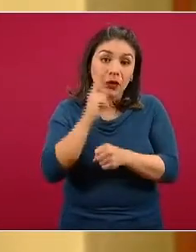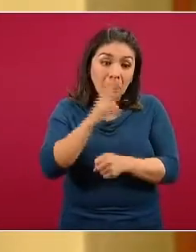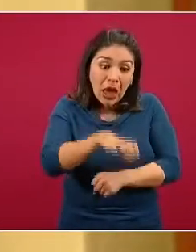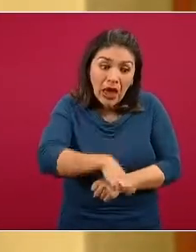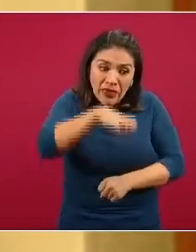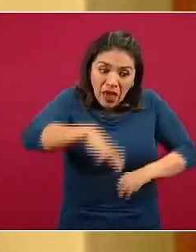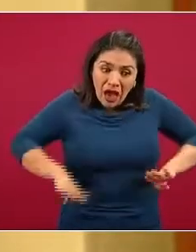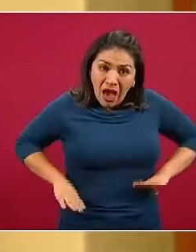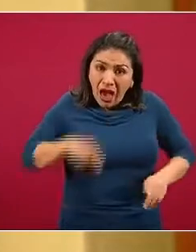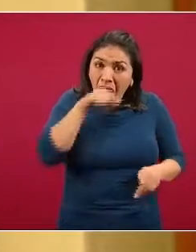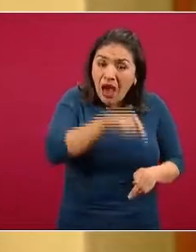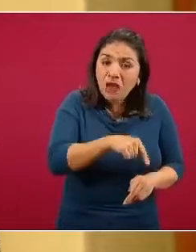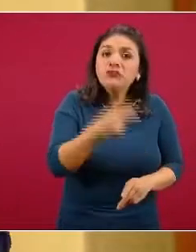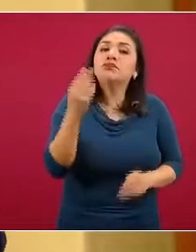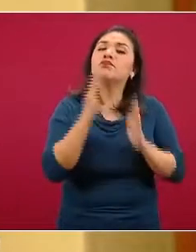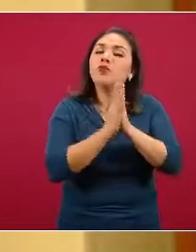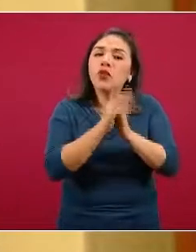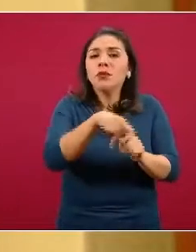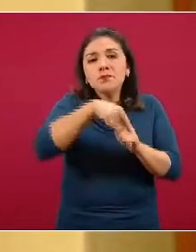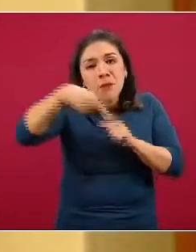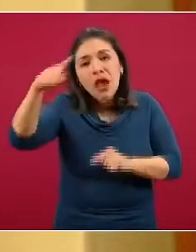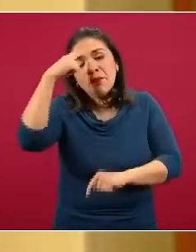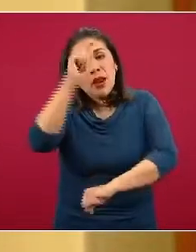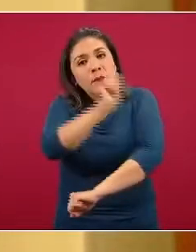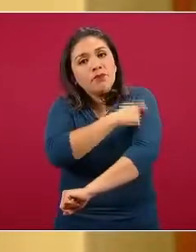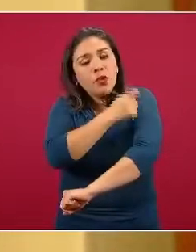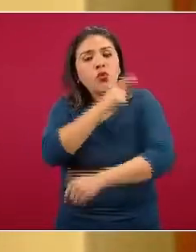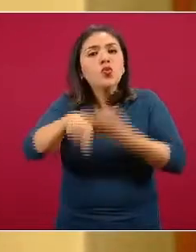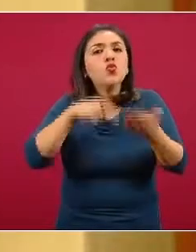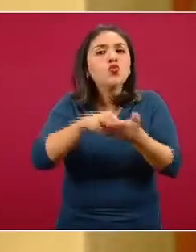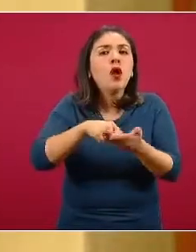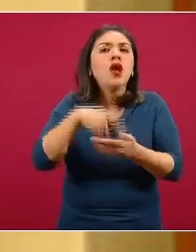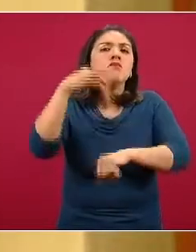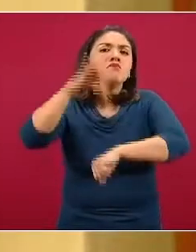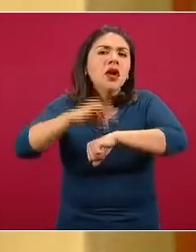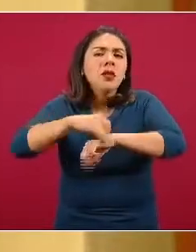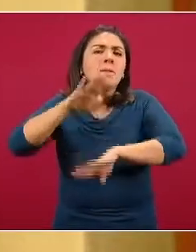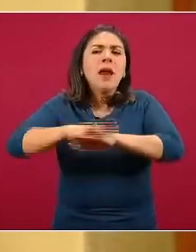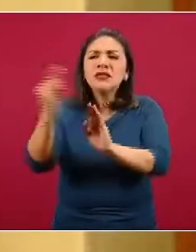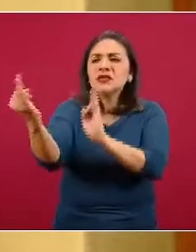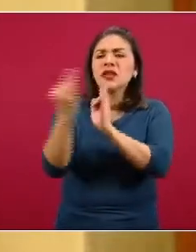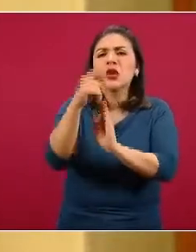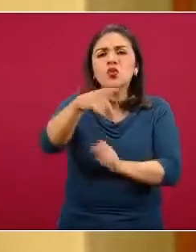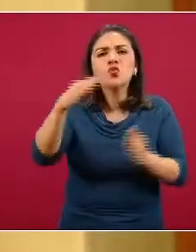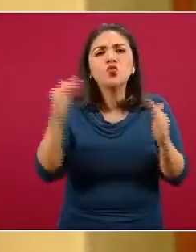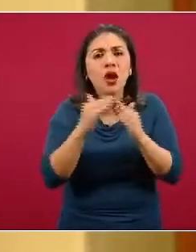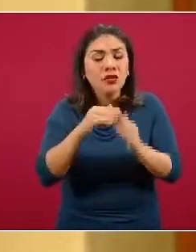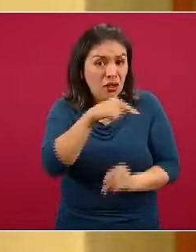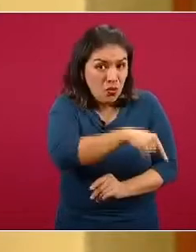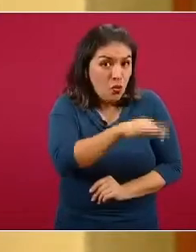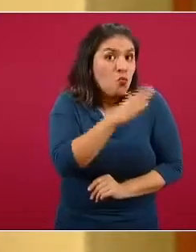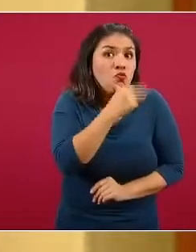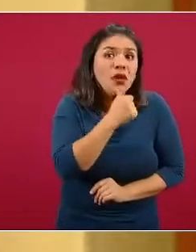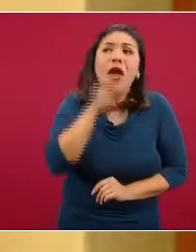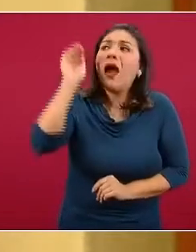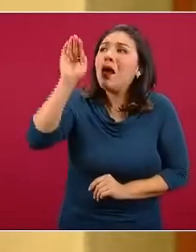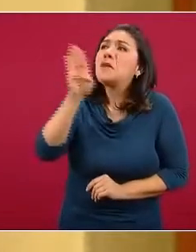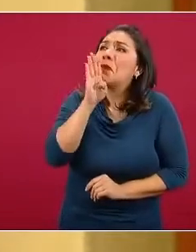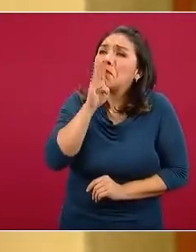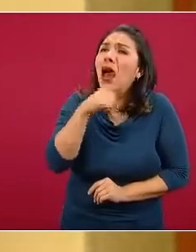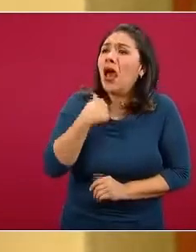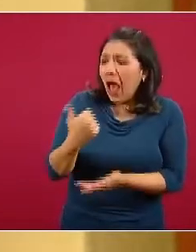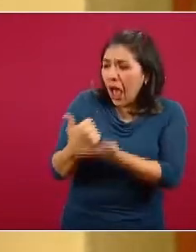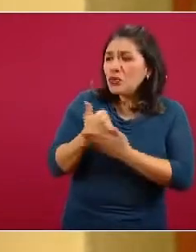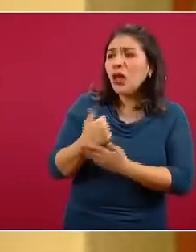de edad. Por favor, llévenlos a vacunar a su centro de salud, unidad más cercano. Ellos todavía no pueden expresar, no